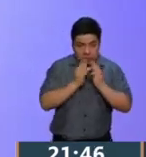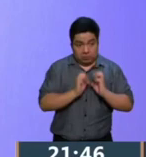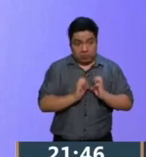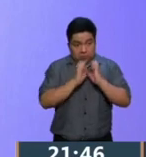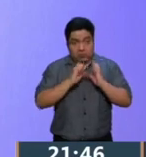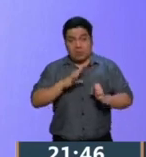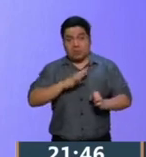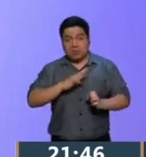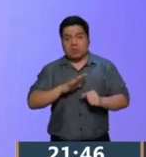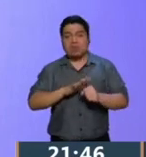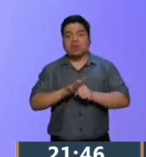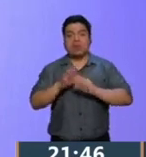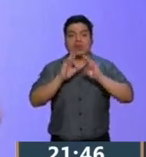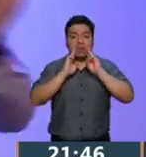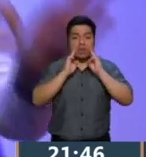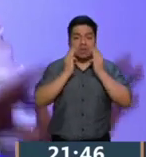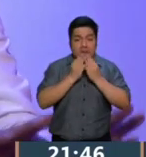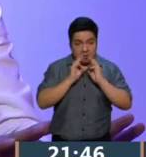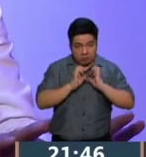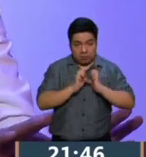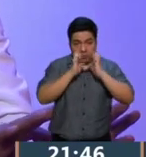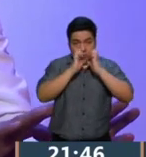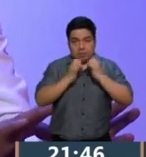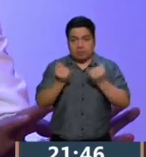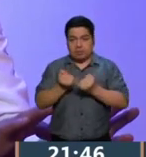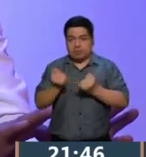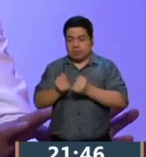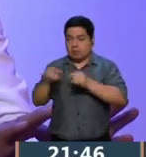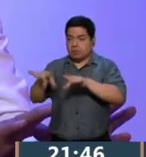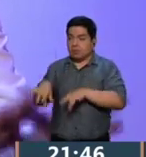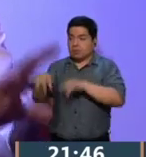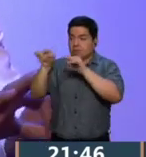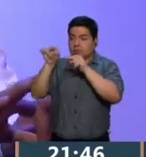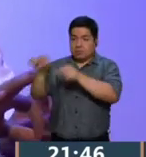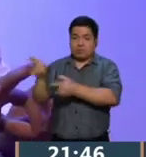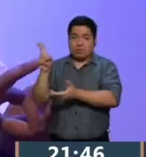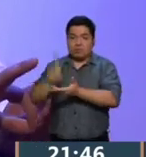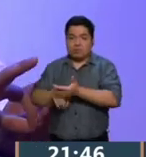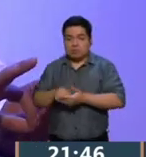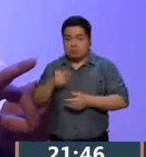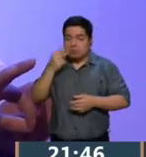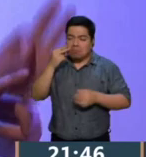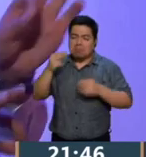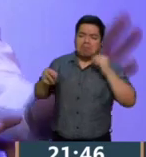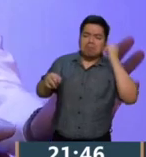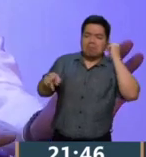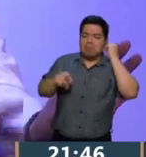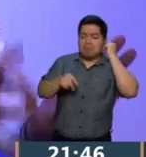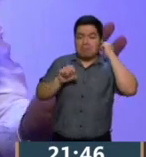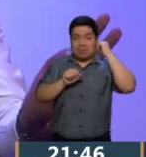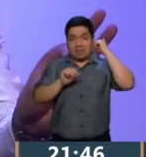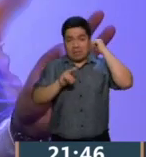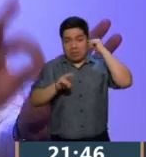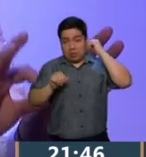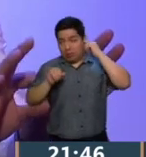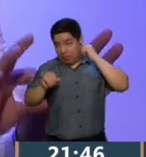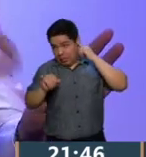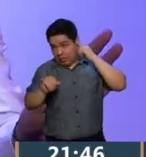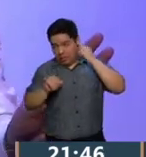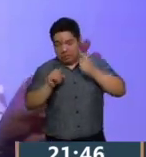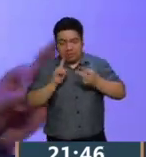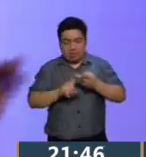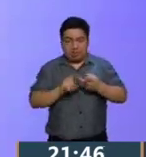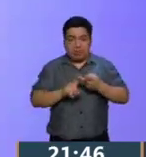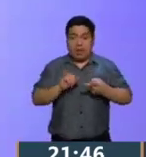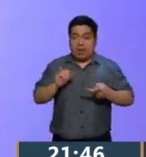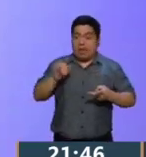ciudad, es el cártel inmobiliario que existe en el Palacio del Ayuntamiento. Basta con asomarse a la Sedubi, basta con asomarse